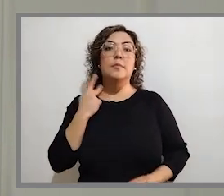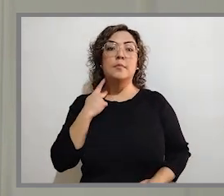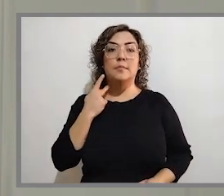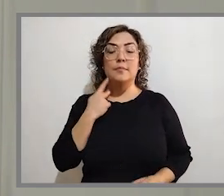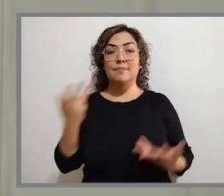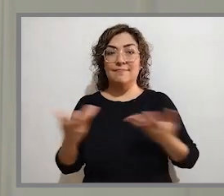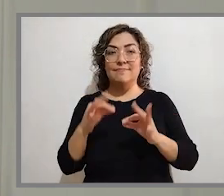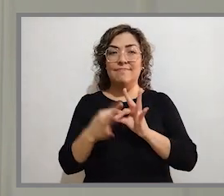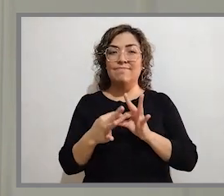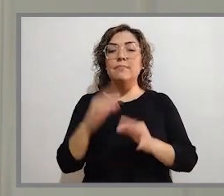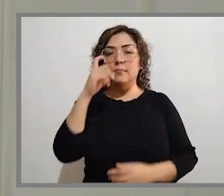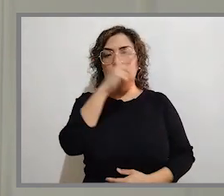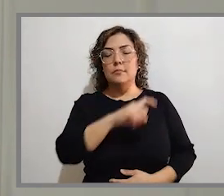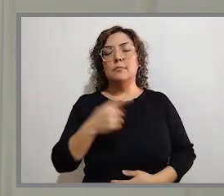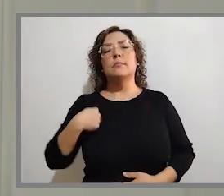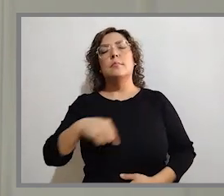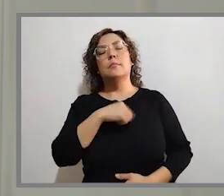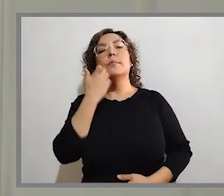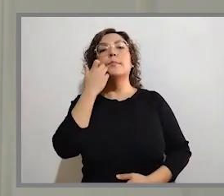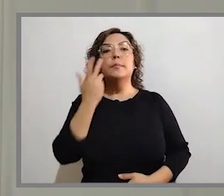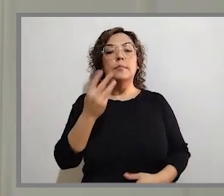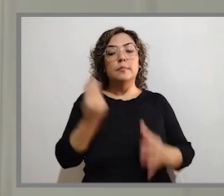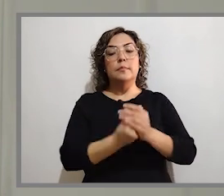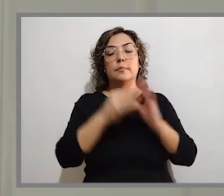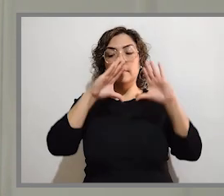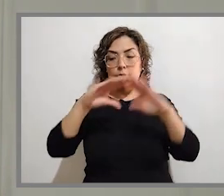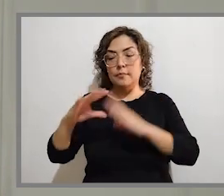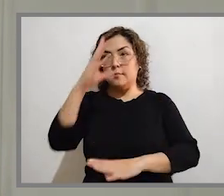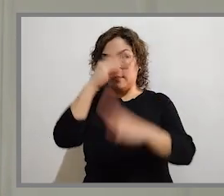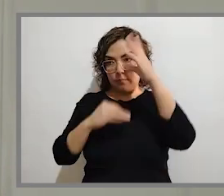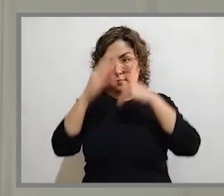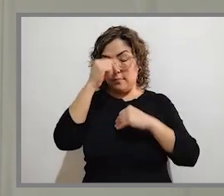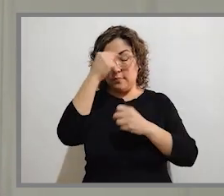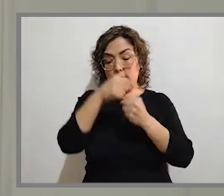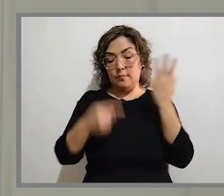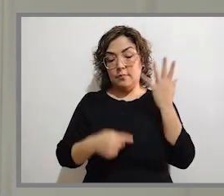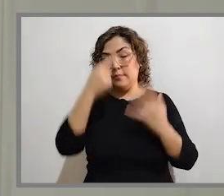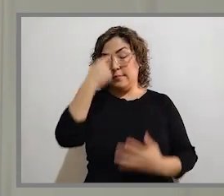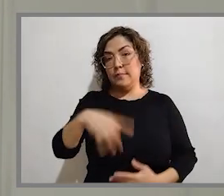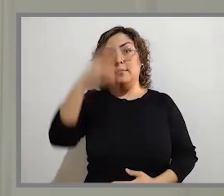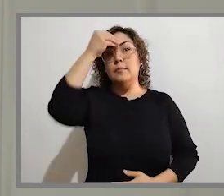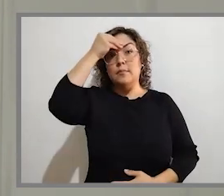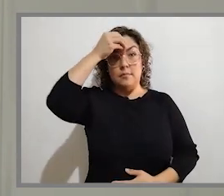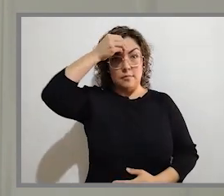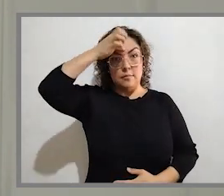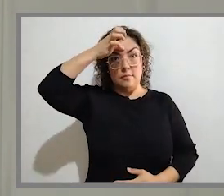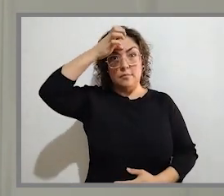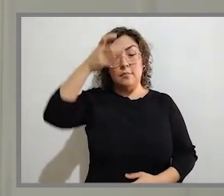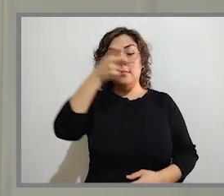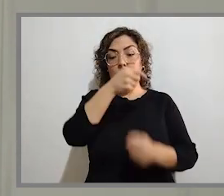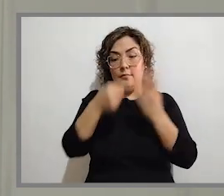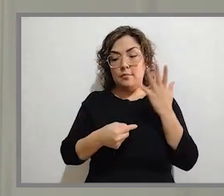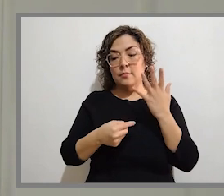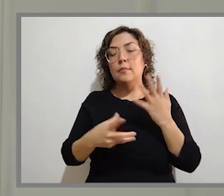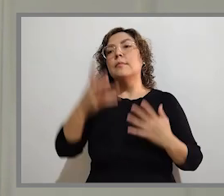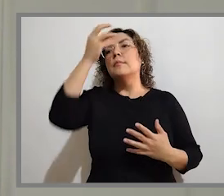violencia política es una herramienta clave en este proceso, ya que proporciona los conocimientos necesarios para reconocer